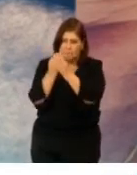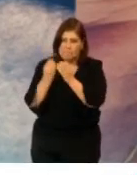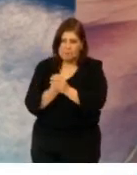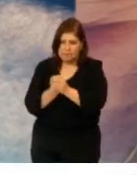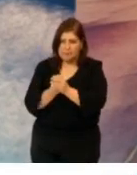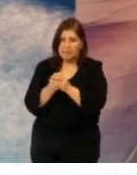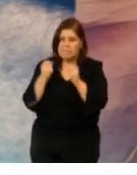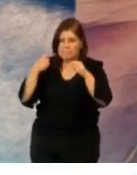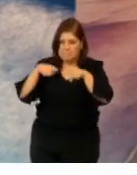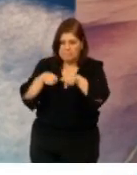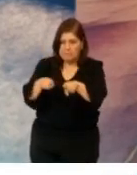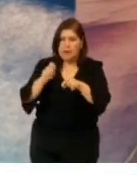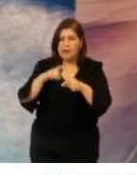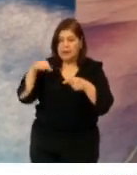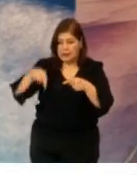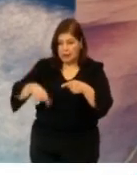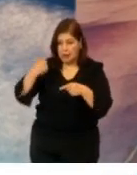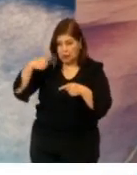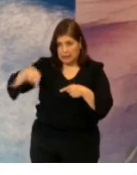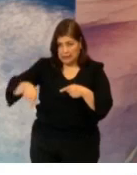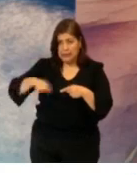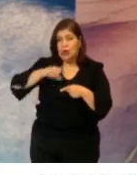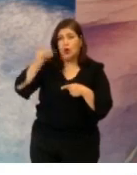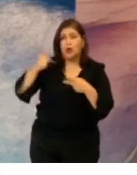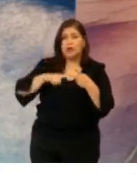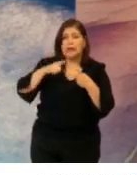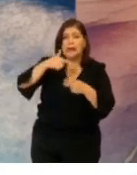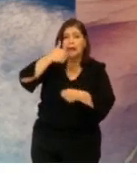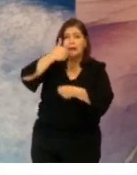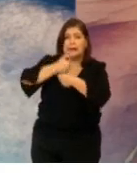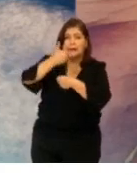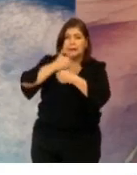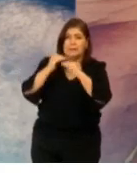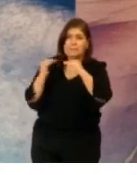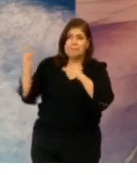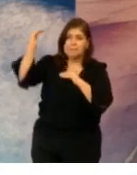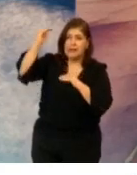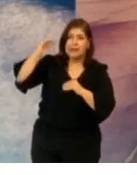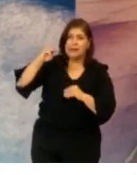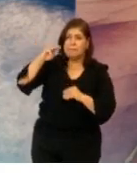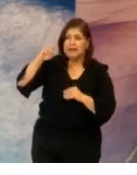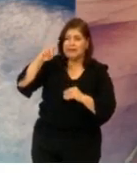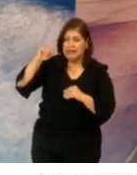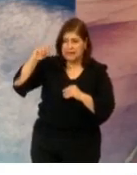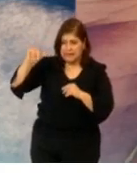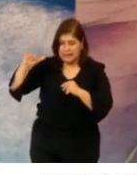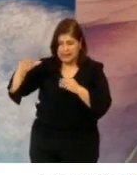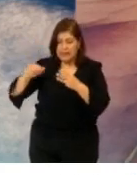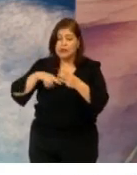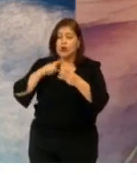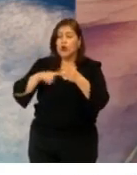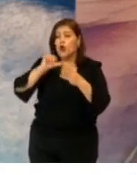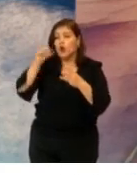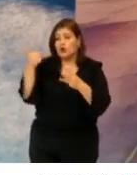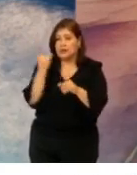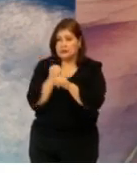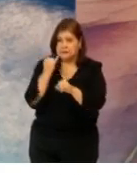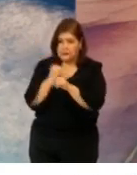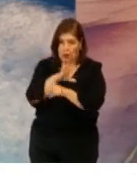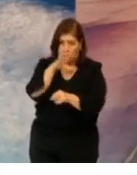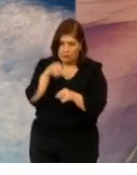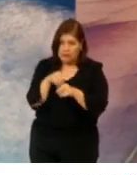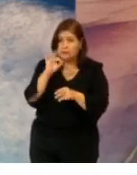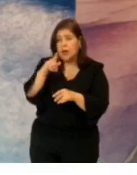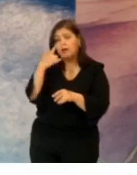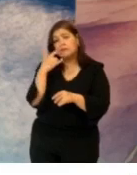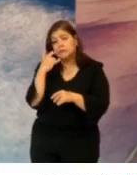una aquí en el auditorio, otra en Mediateca, piso 6, y otra que es completamente virtual. Por si alguien aquí la quisiera